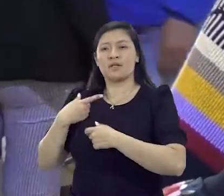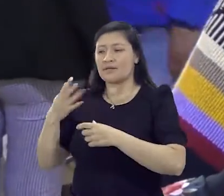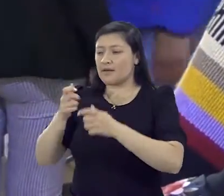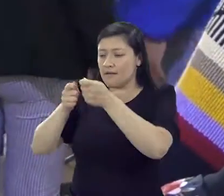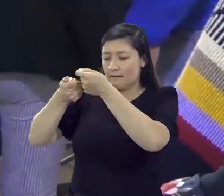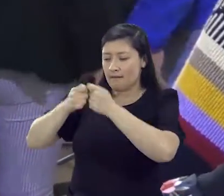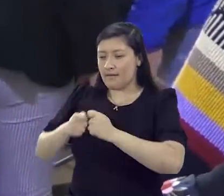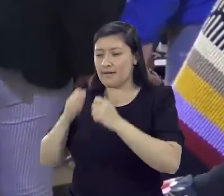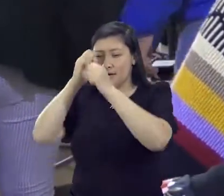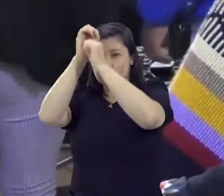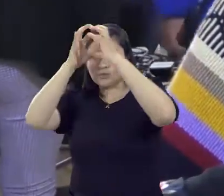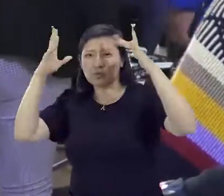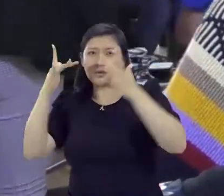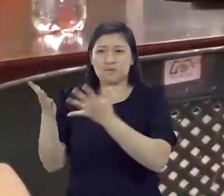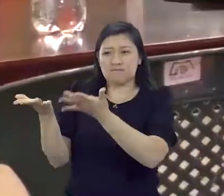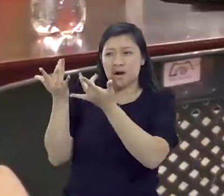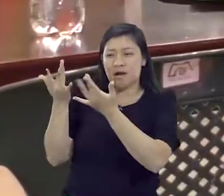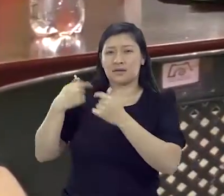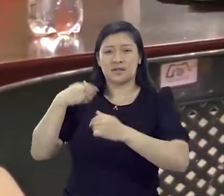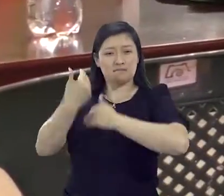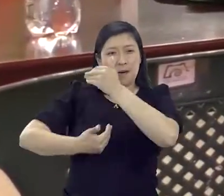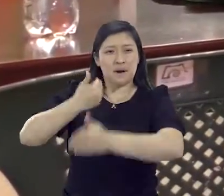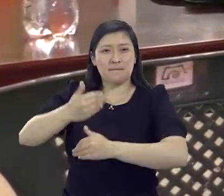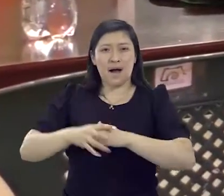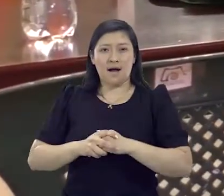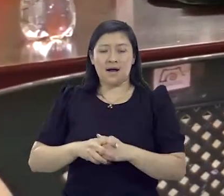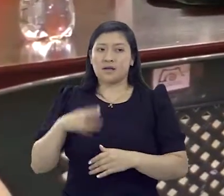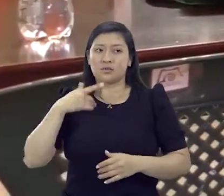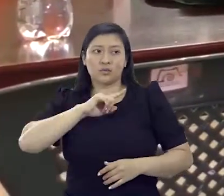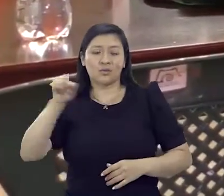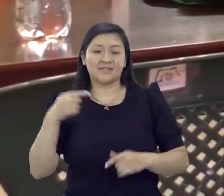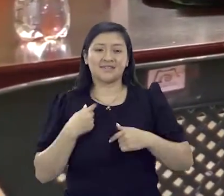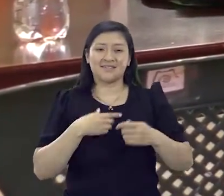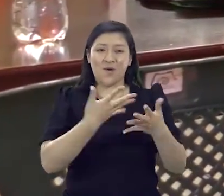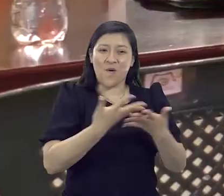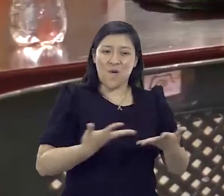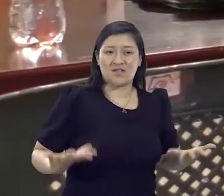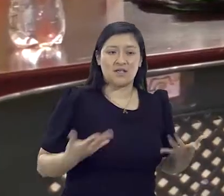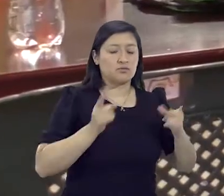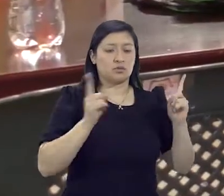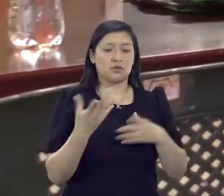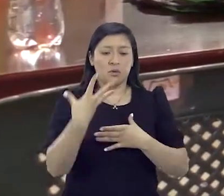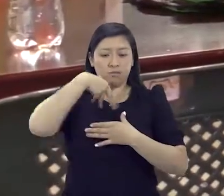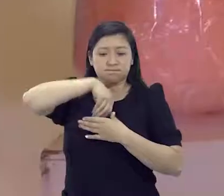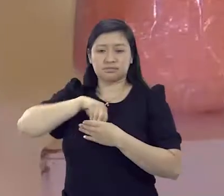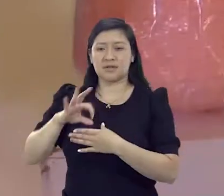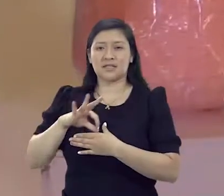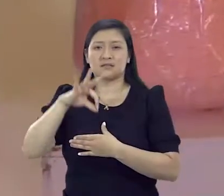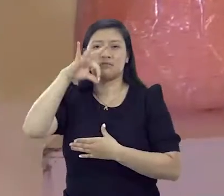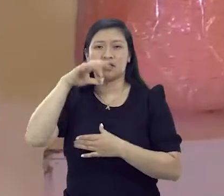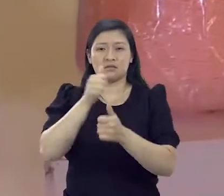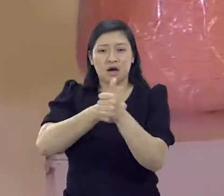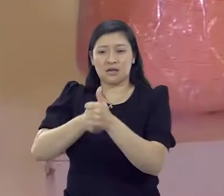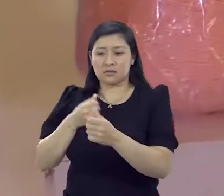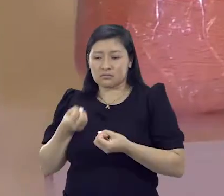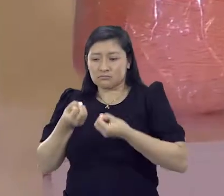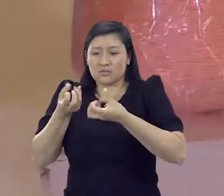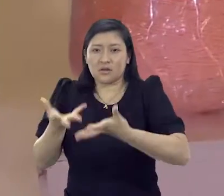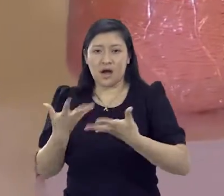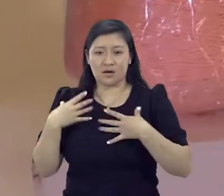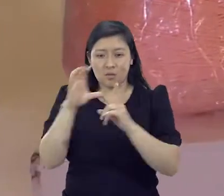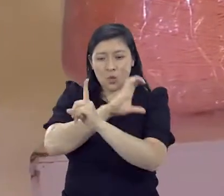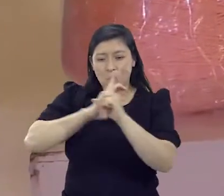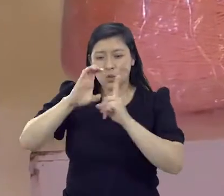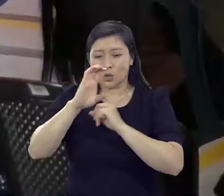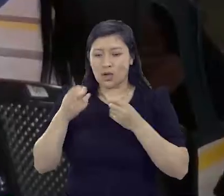tejiendo sueños esperanzas ilusiones no sólo es de pronto lo material sino lo espiritual que de a